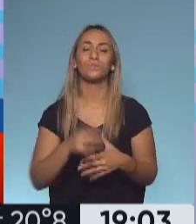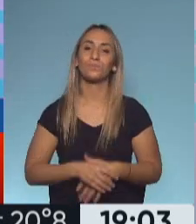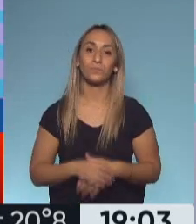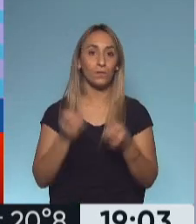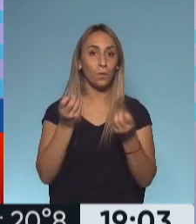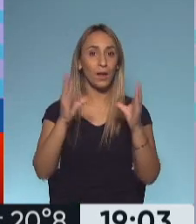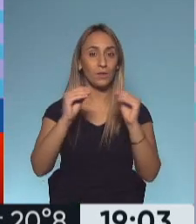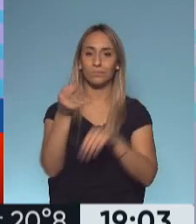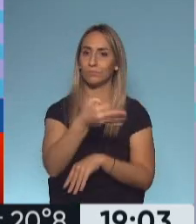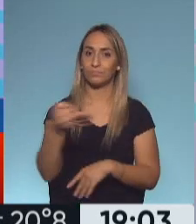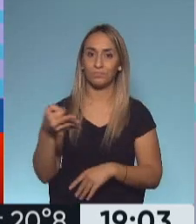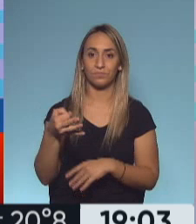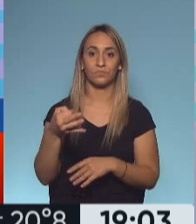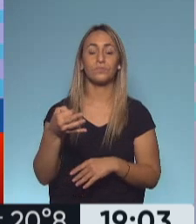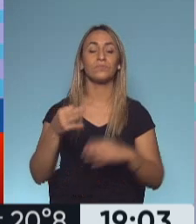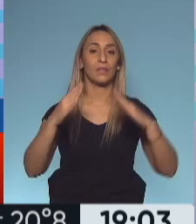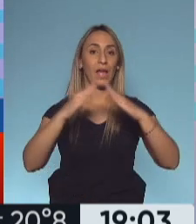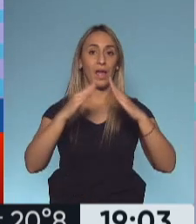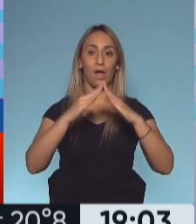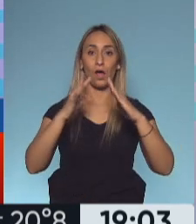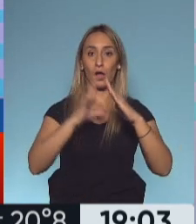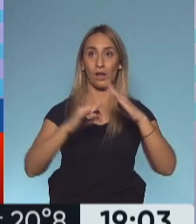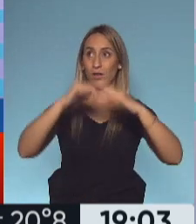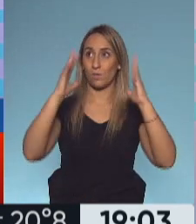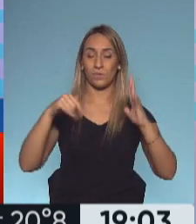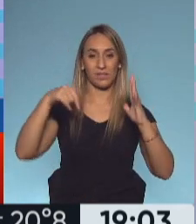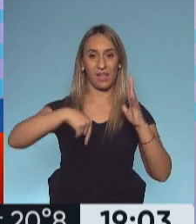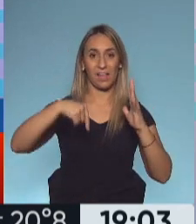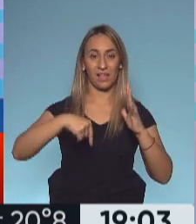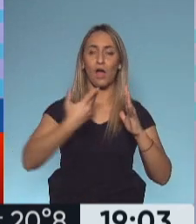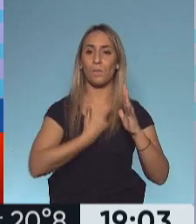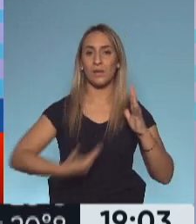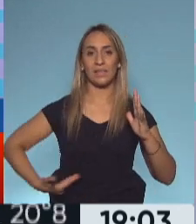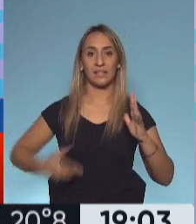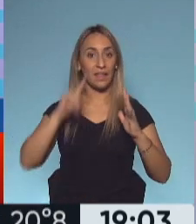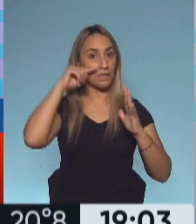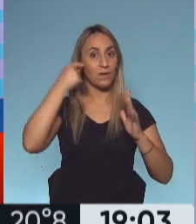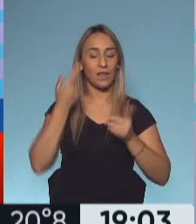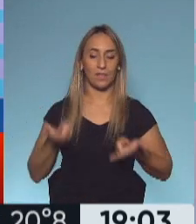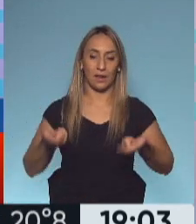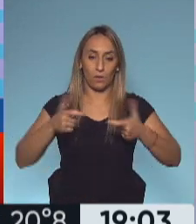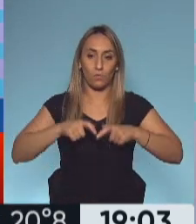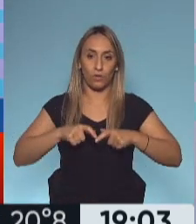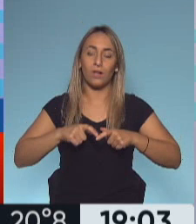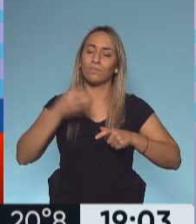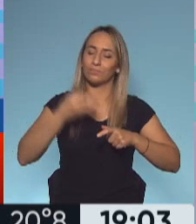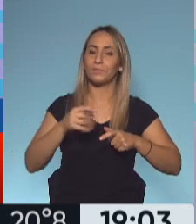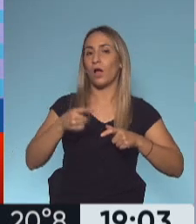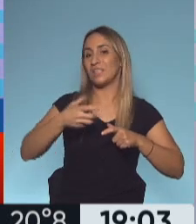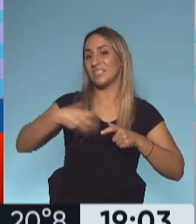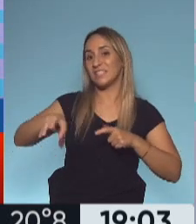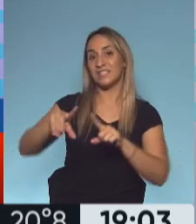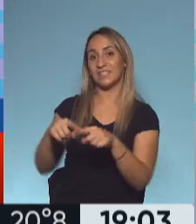Así es. Está reunido el presidente de la Nación aquí en la residencia de Olivos. En realidad, en otra sala está